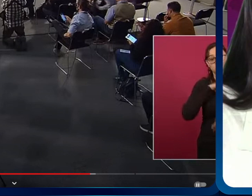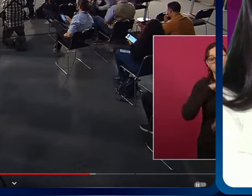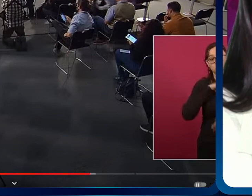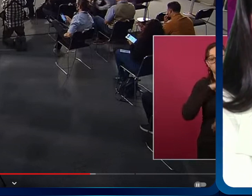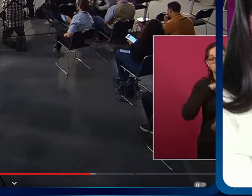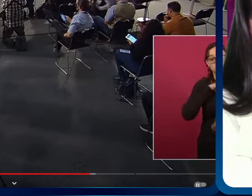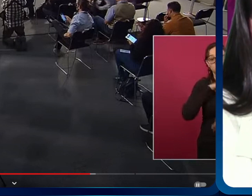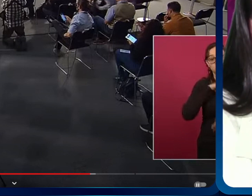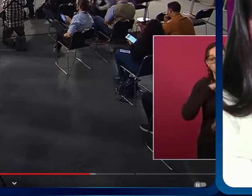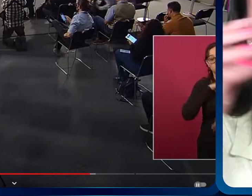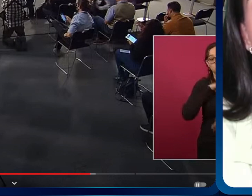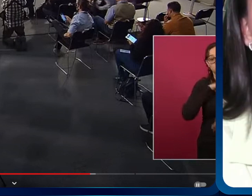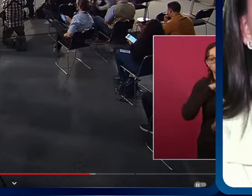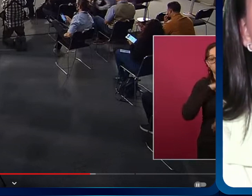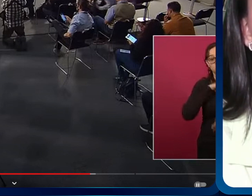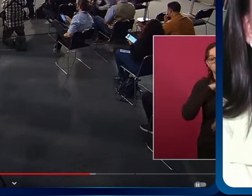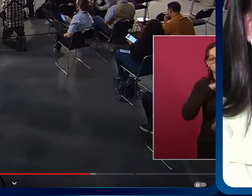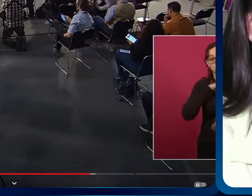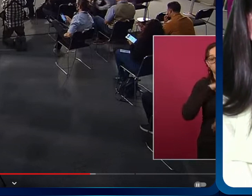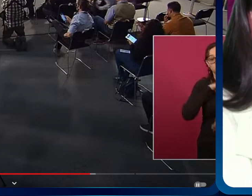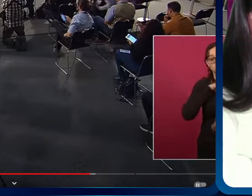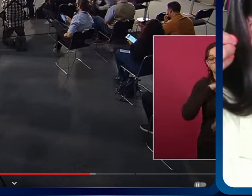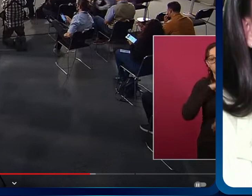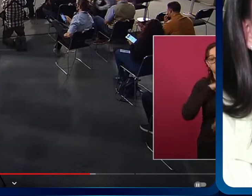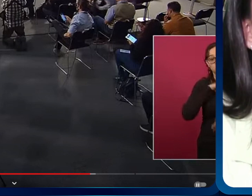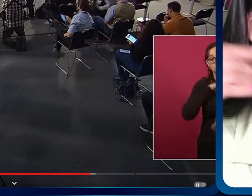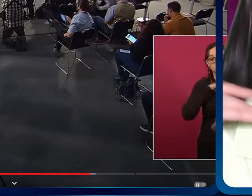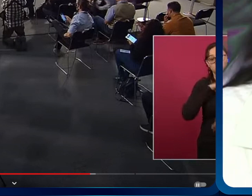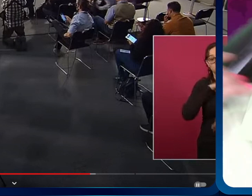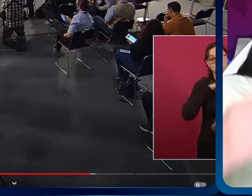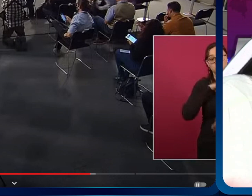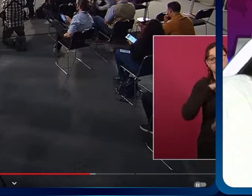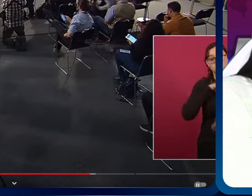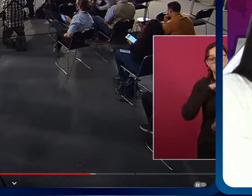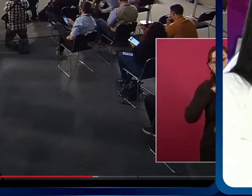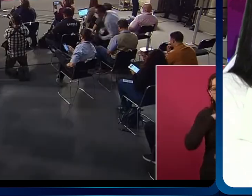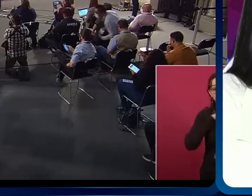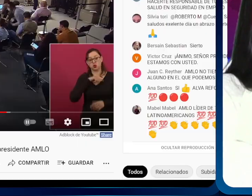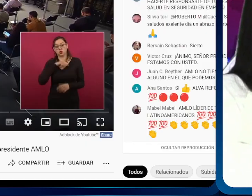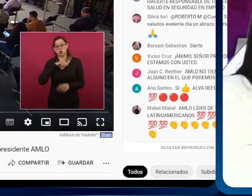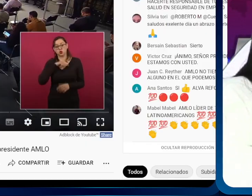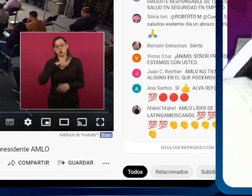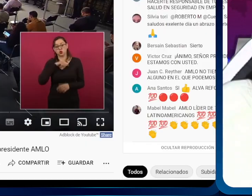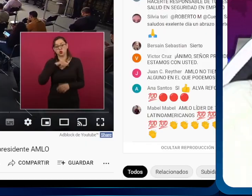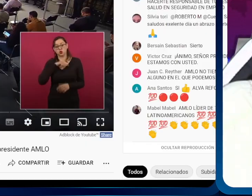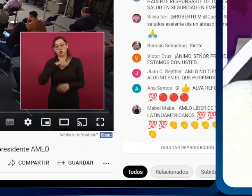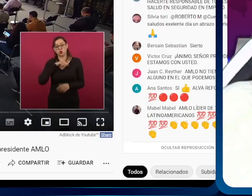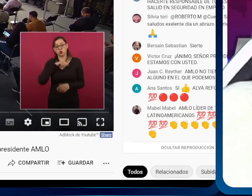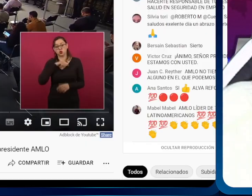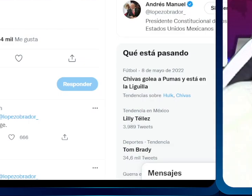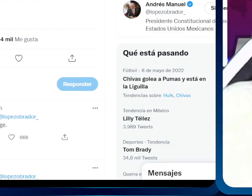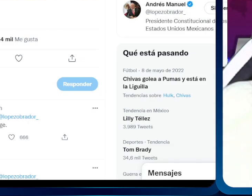vista y el presidente, bueno, antes de cualquier otra, prefiere serse fiel a sí mismo y al pueblo de México, que yo concuerdo, hay